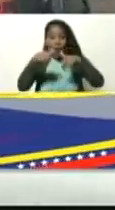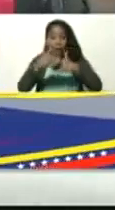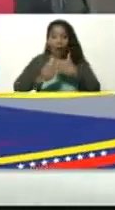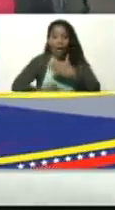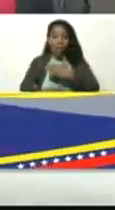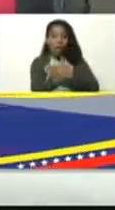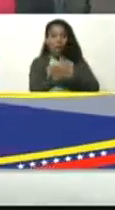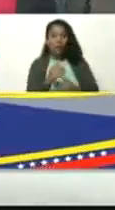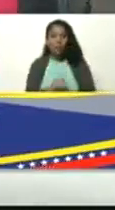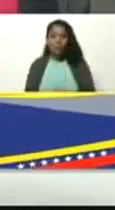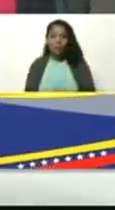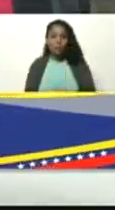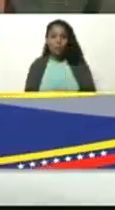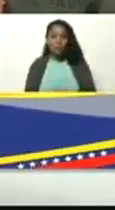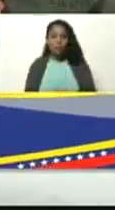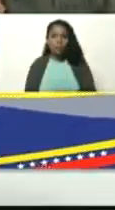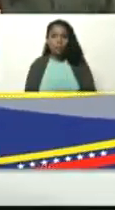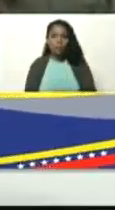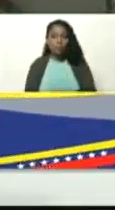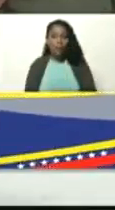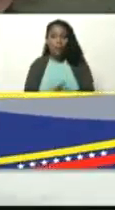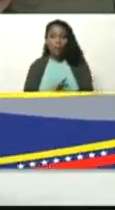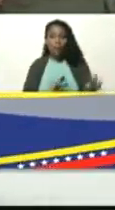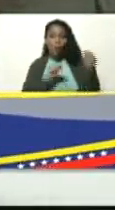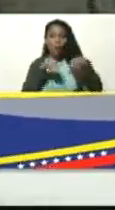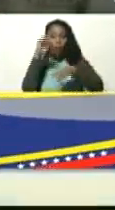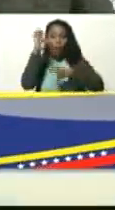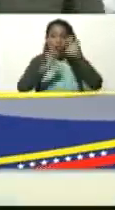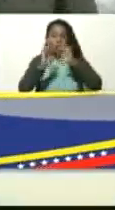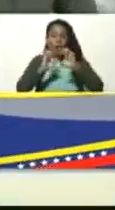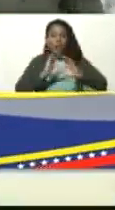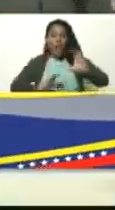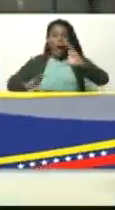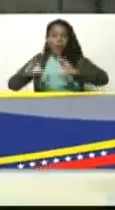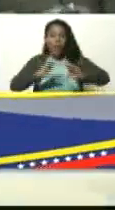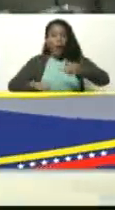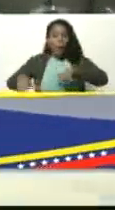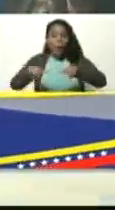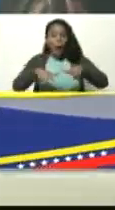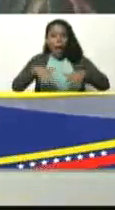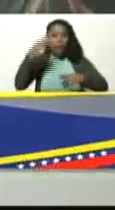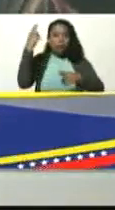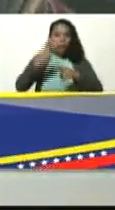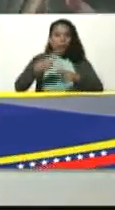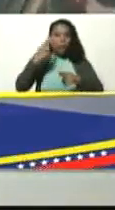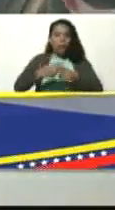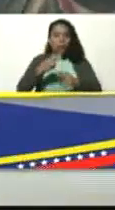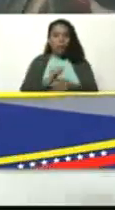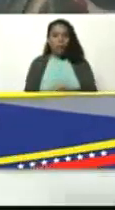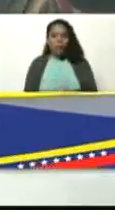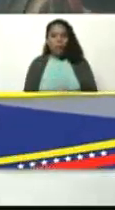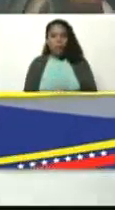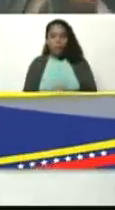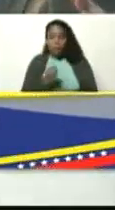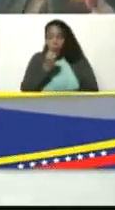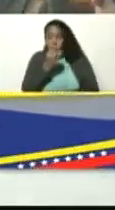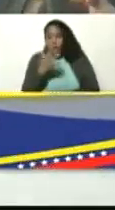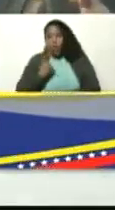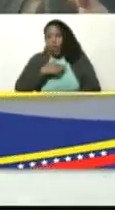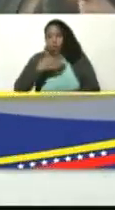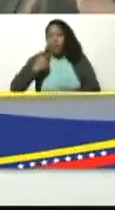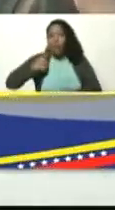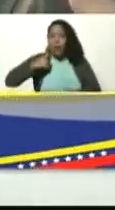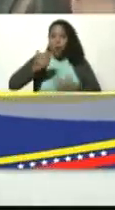adelante, de acuerdo a la evaluación científica, las zonas de riesgo. Y bueno, tenemos que